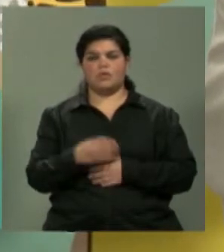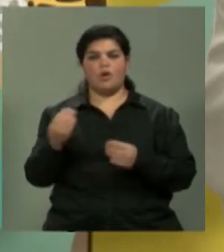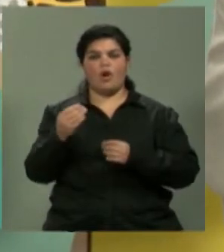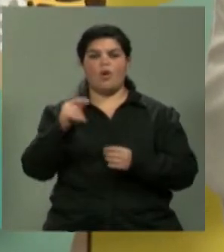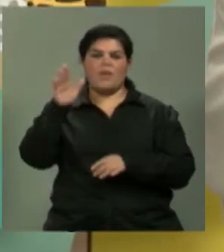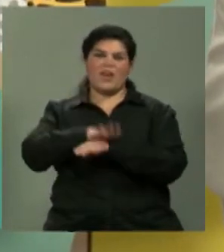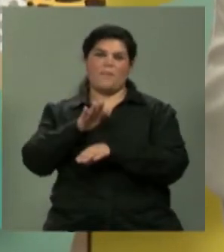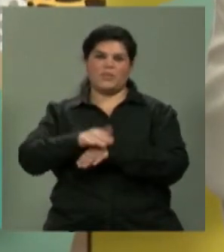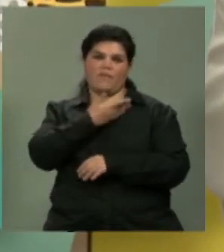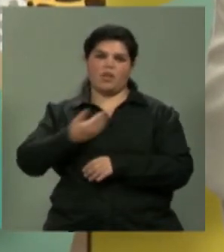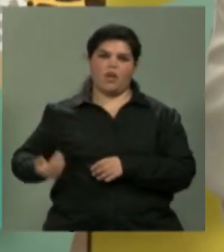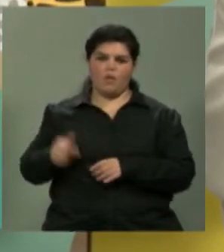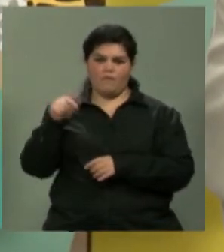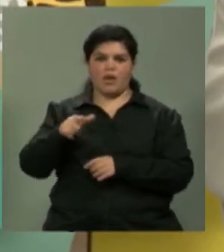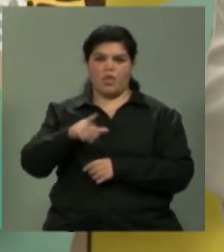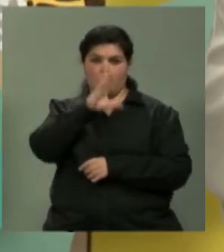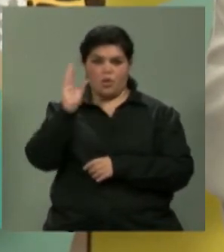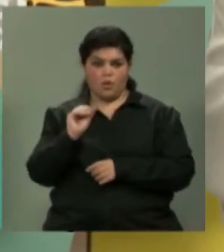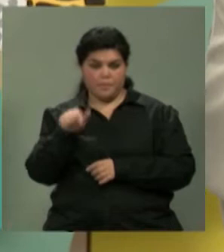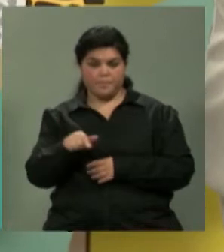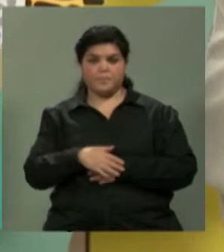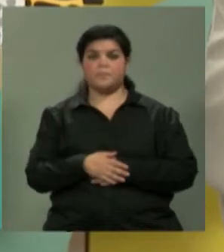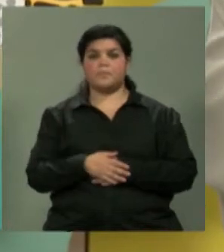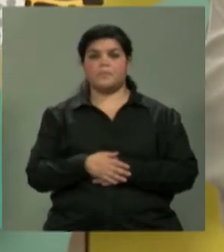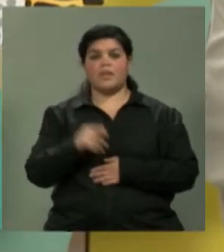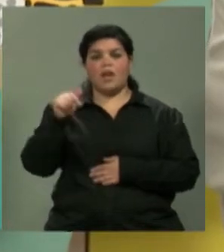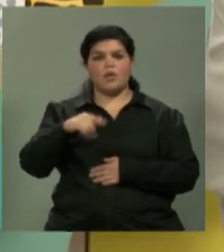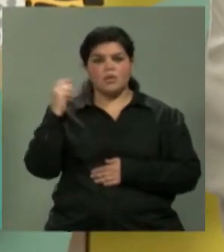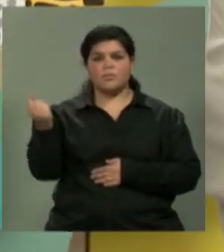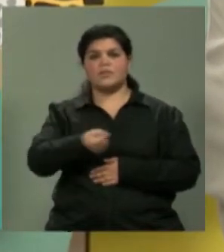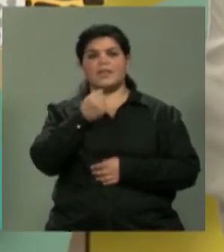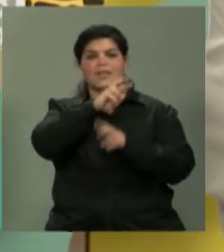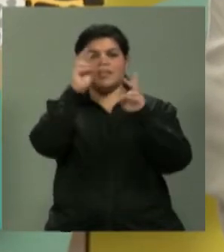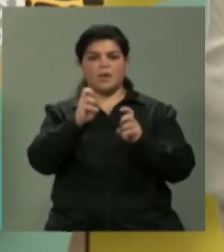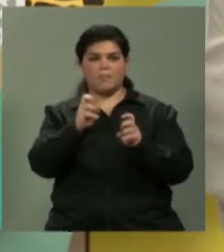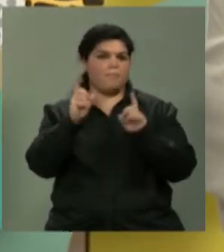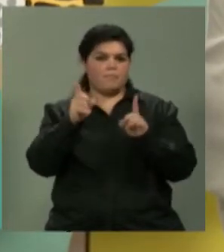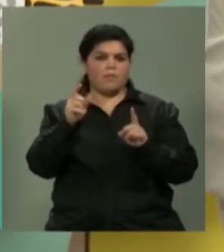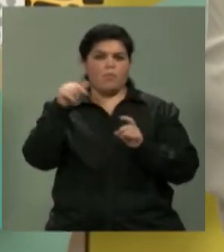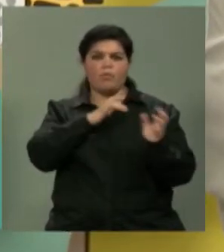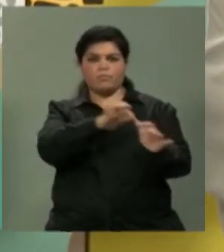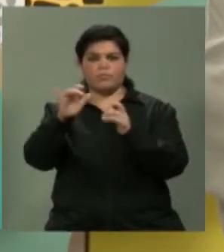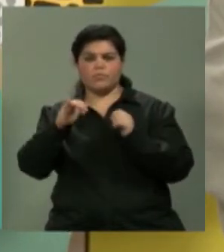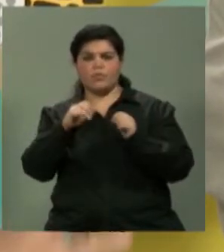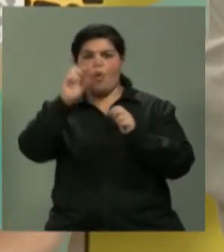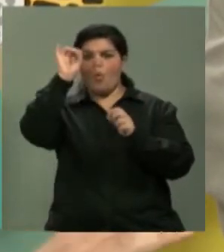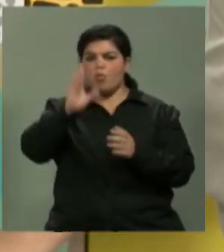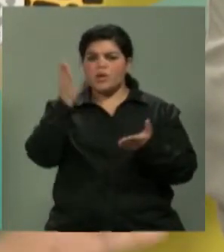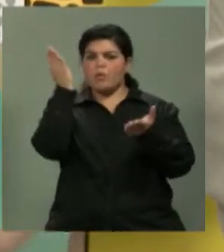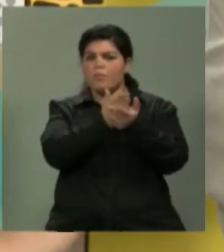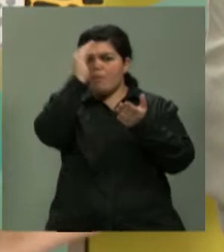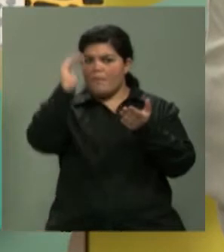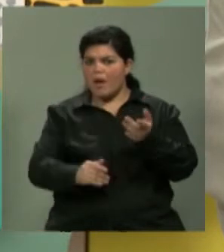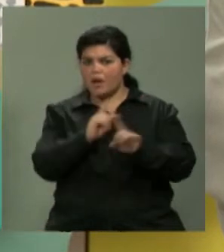país. El tema es que hay que tratarlo en su conjunto, como se ha planteado. No solamente baja imputabilidad, sino un sistema